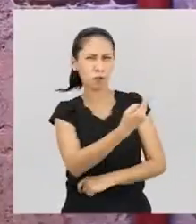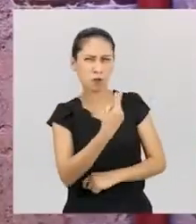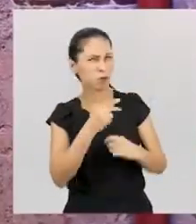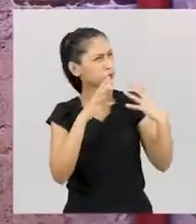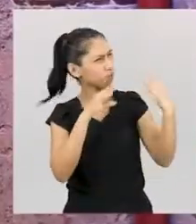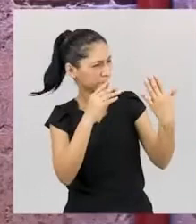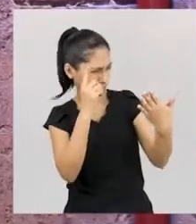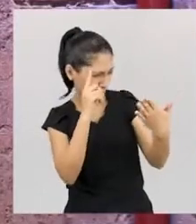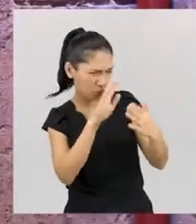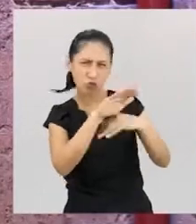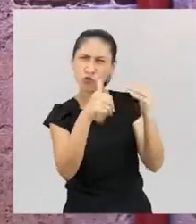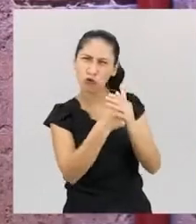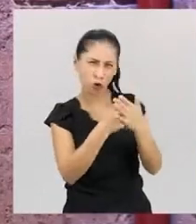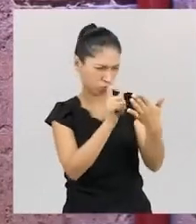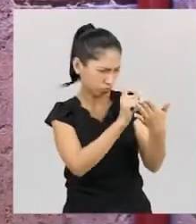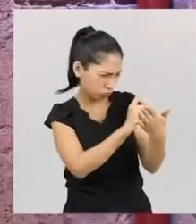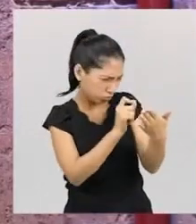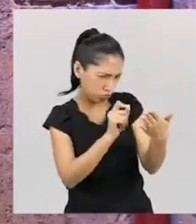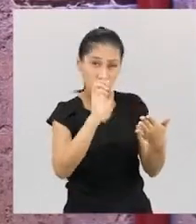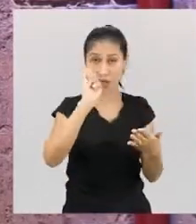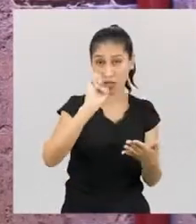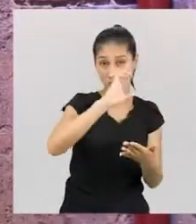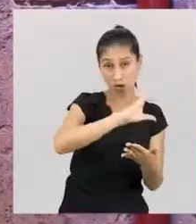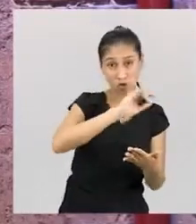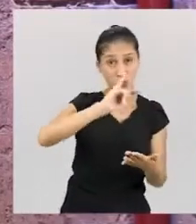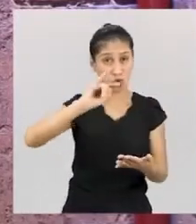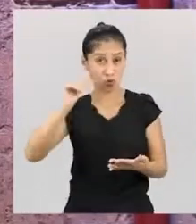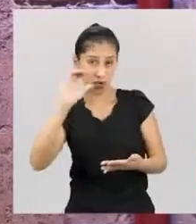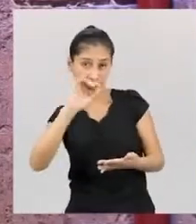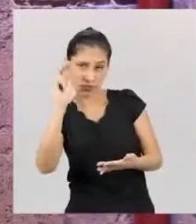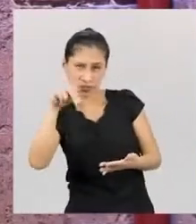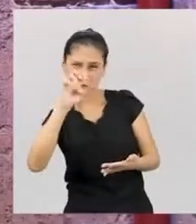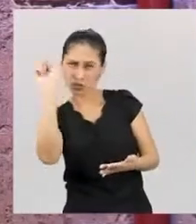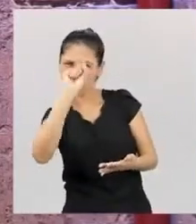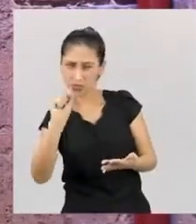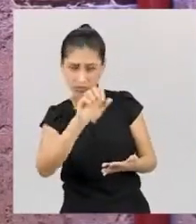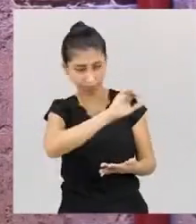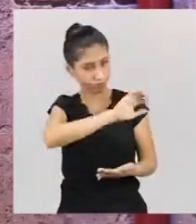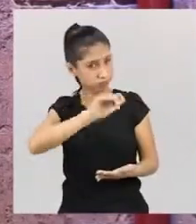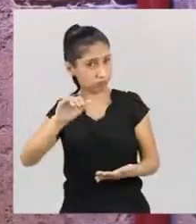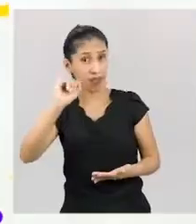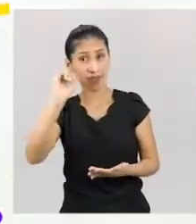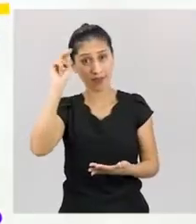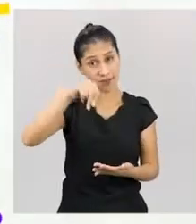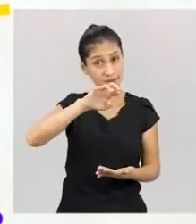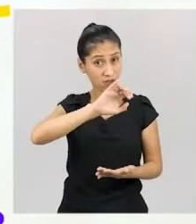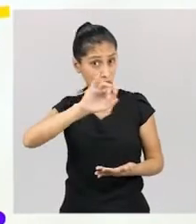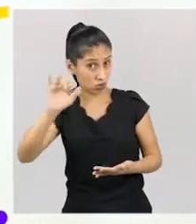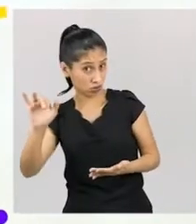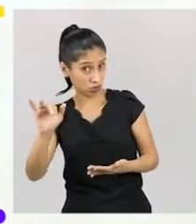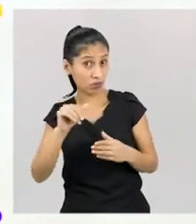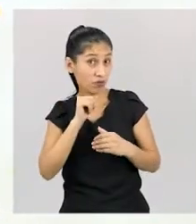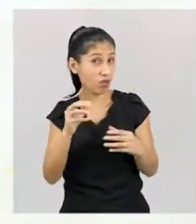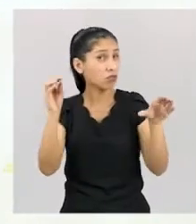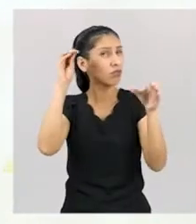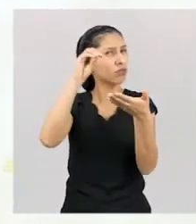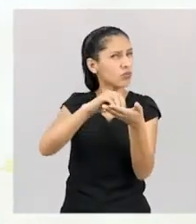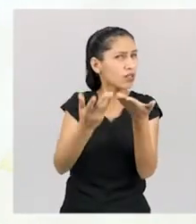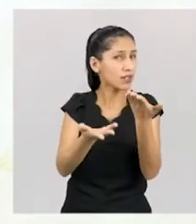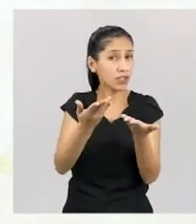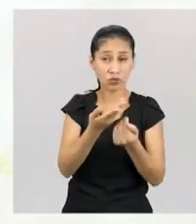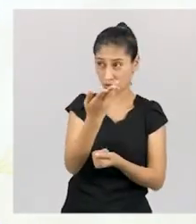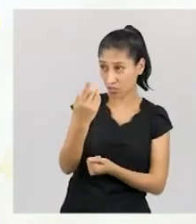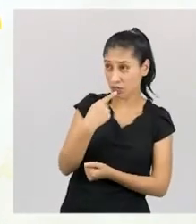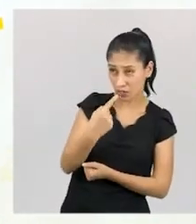estado repasando las ecuaciones y las inecuaciones. ¿Tendría algo que agregar? Claro que sí. ¿Han